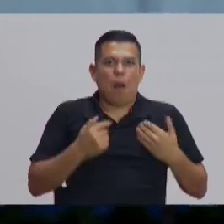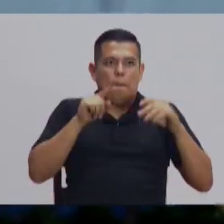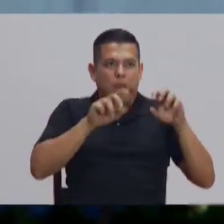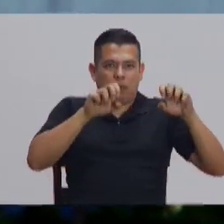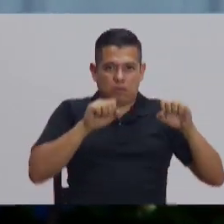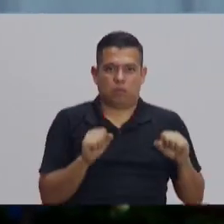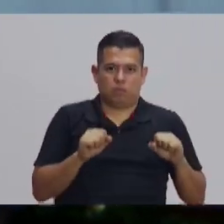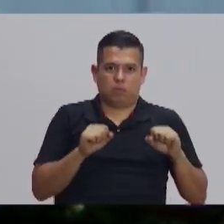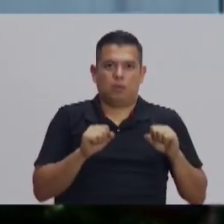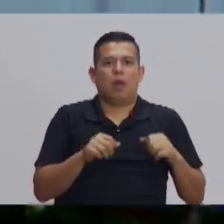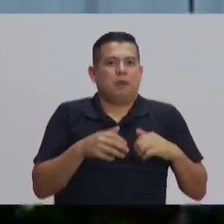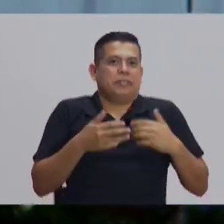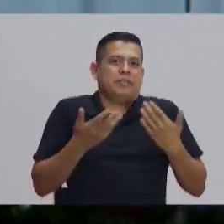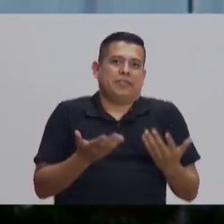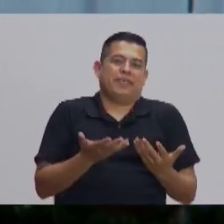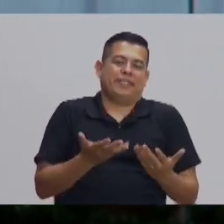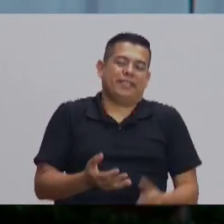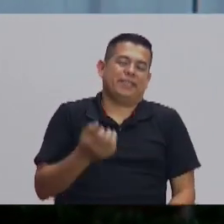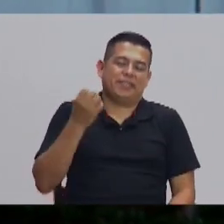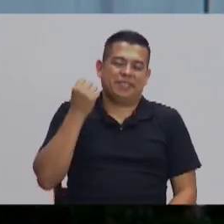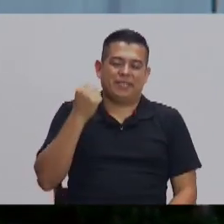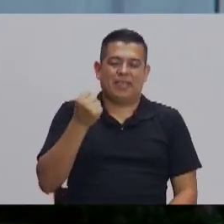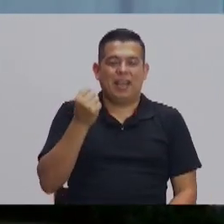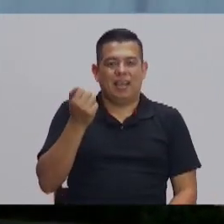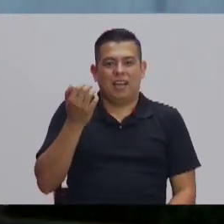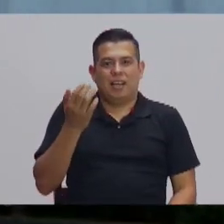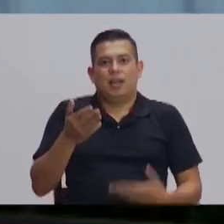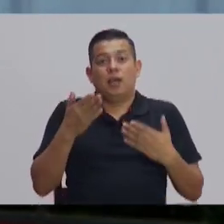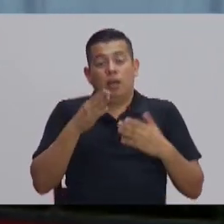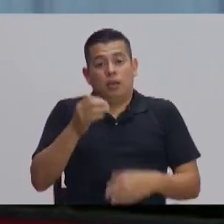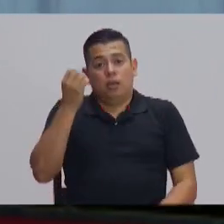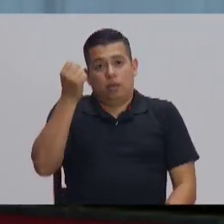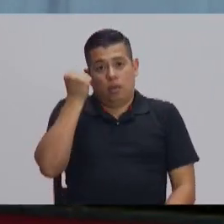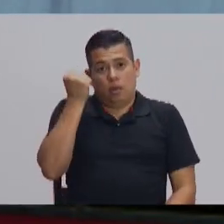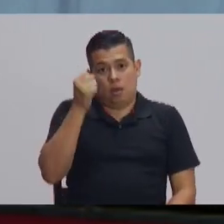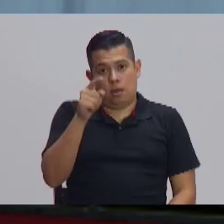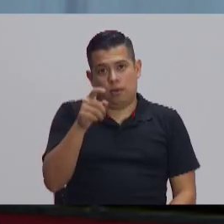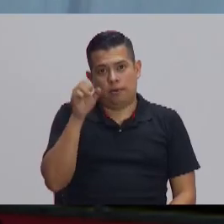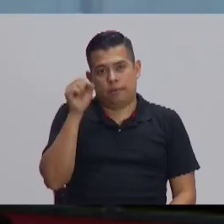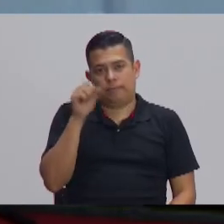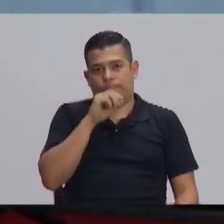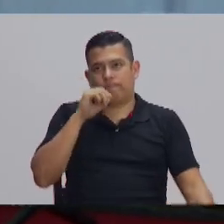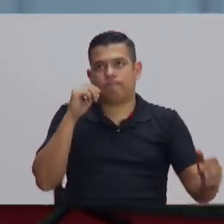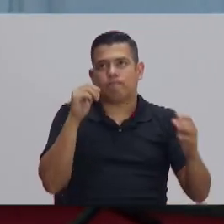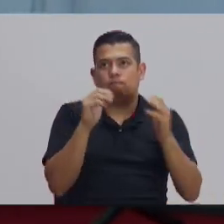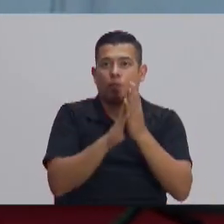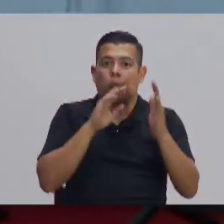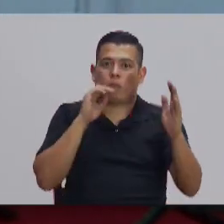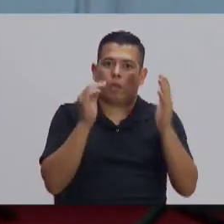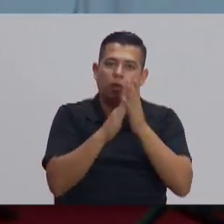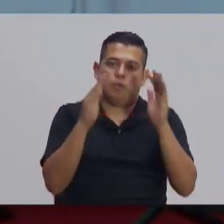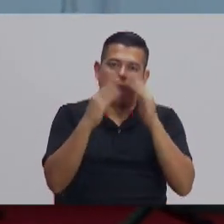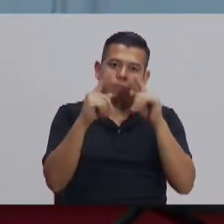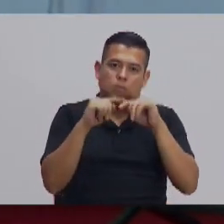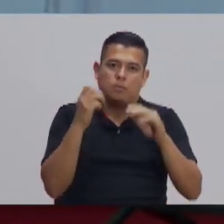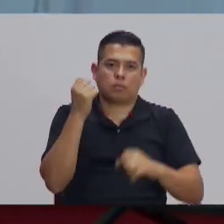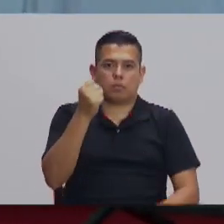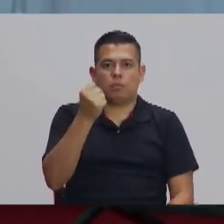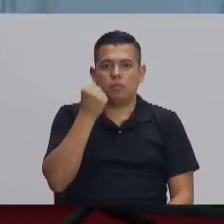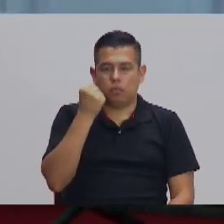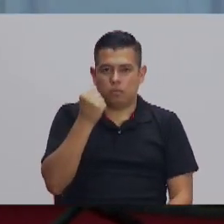entiende es importante que tú alavés dentro de la iglesia